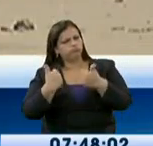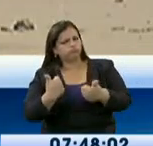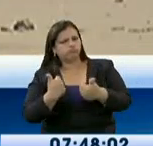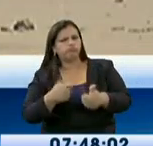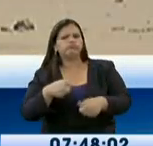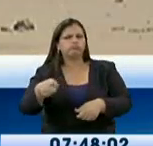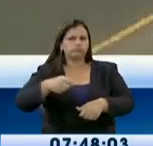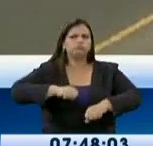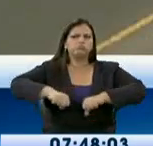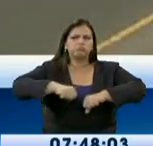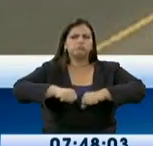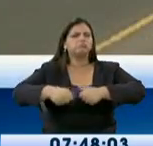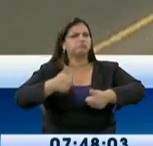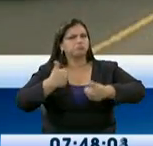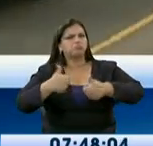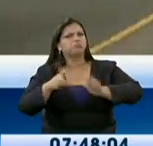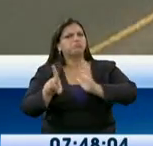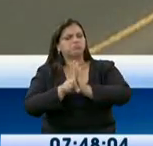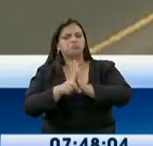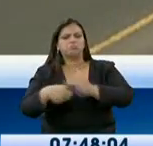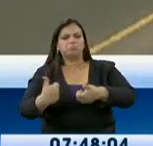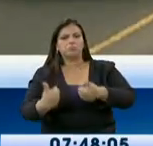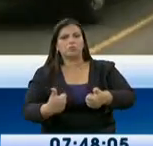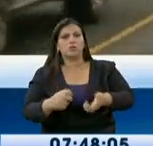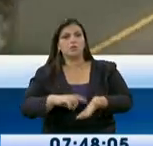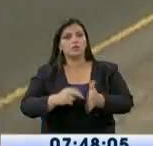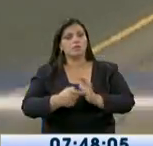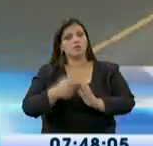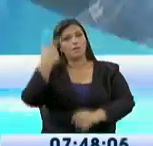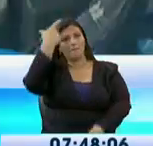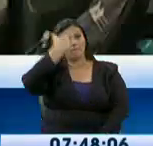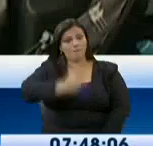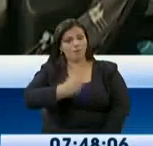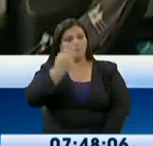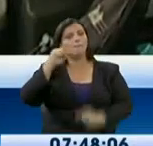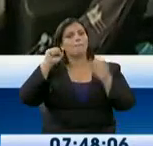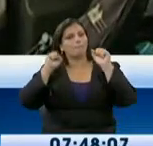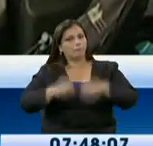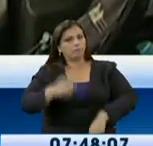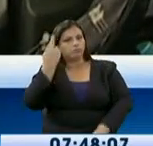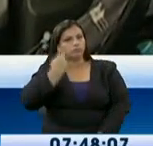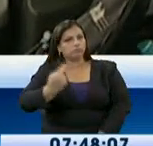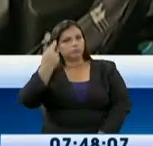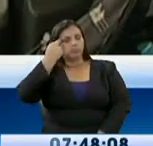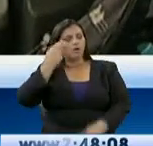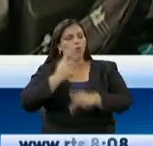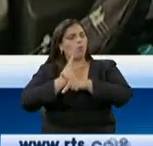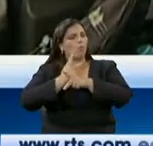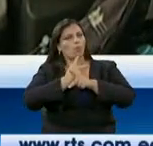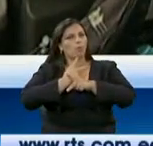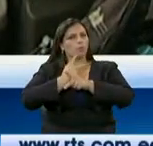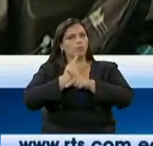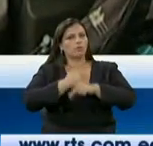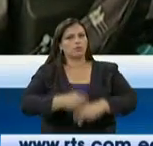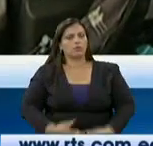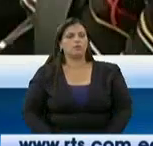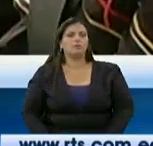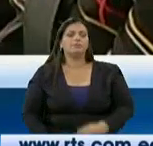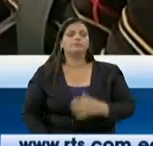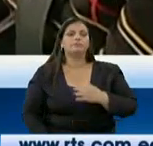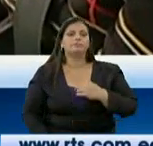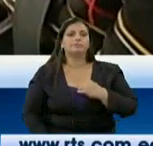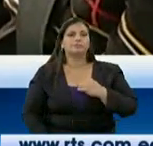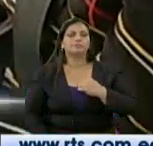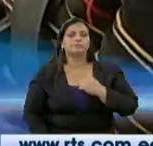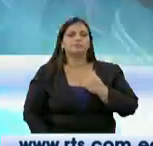está muy bien aplicada. Así se enseña a conducir con precaución. Así los conductores hacemos conciencia de la velocidad que tenemos que llevar.